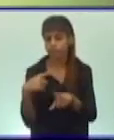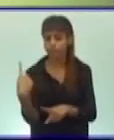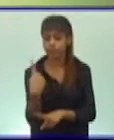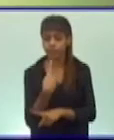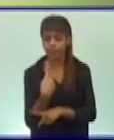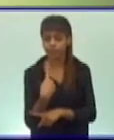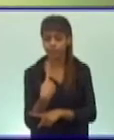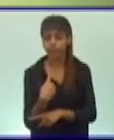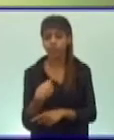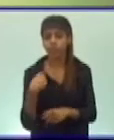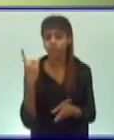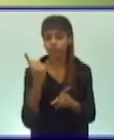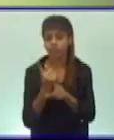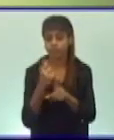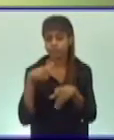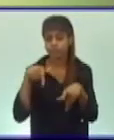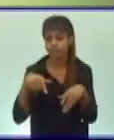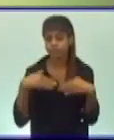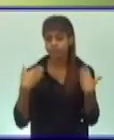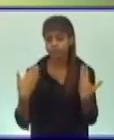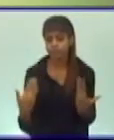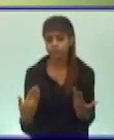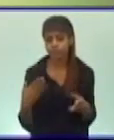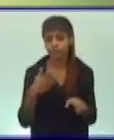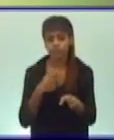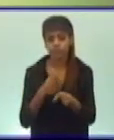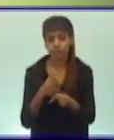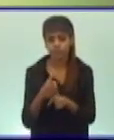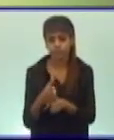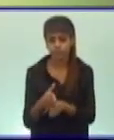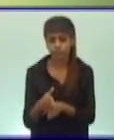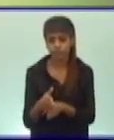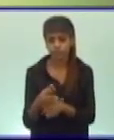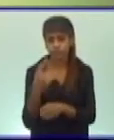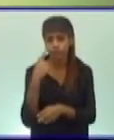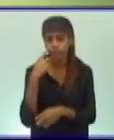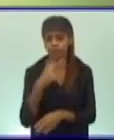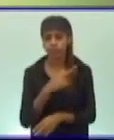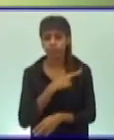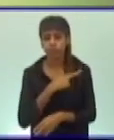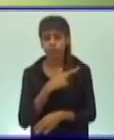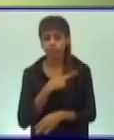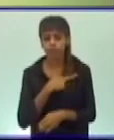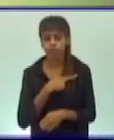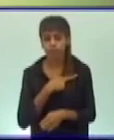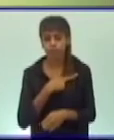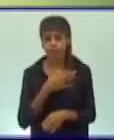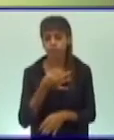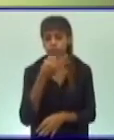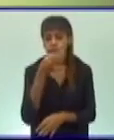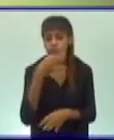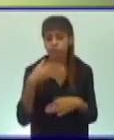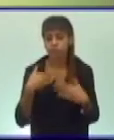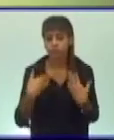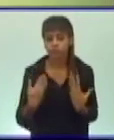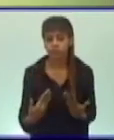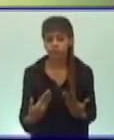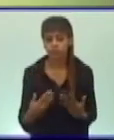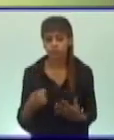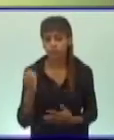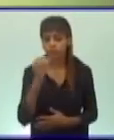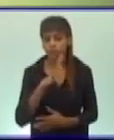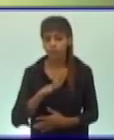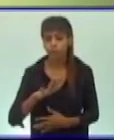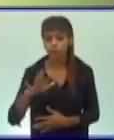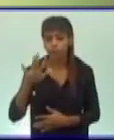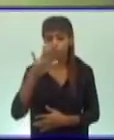hoy continuaremos viendo las razones por las cuales podemos seguir argumentando que la obra